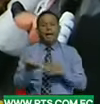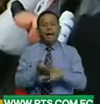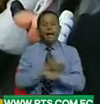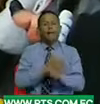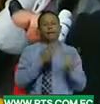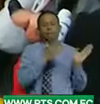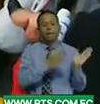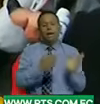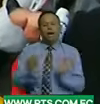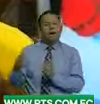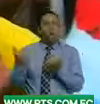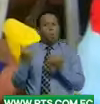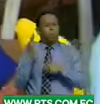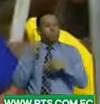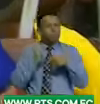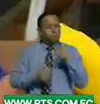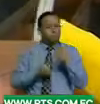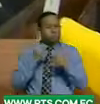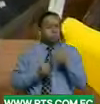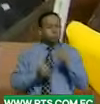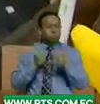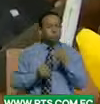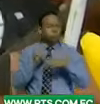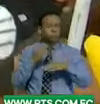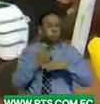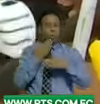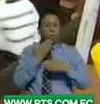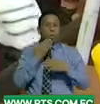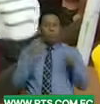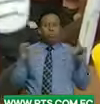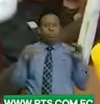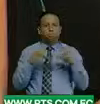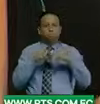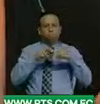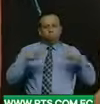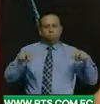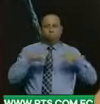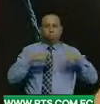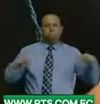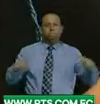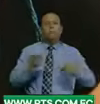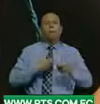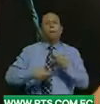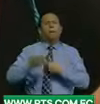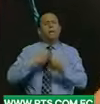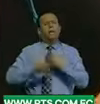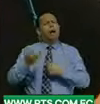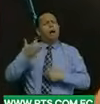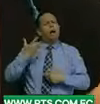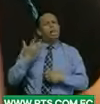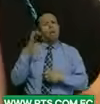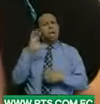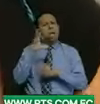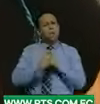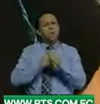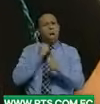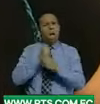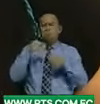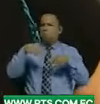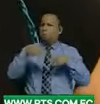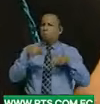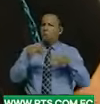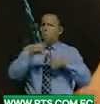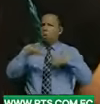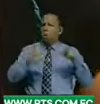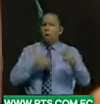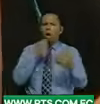estas últimas horas del año también sumarse a la masiva venta de monigotes. Hemos trabajado más de 15 años en este sector,